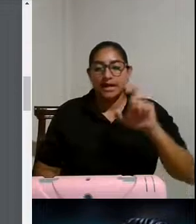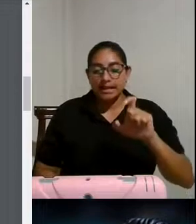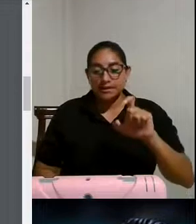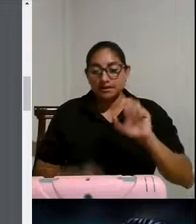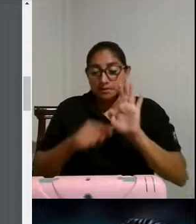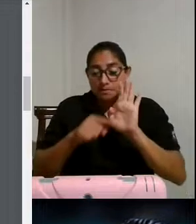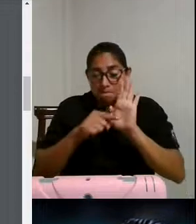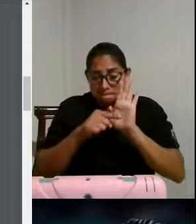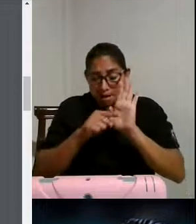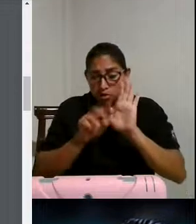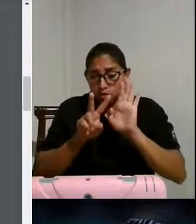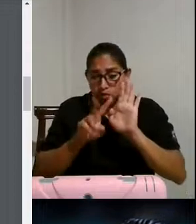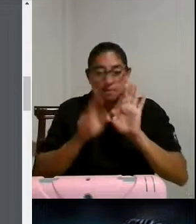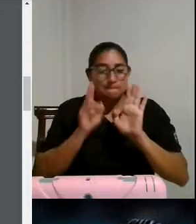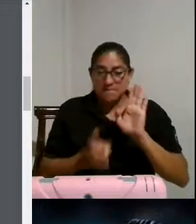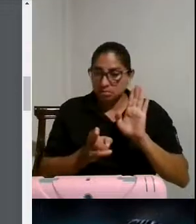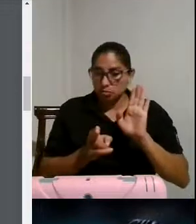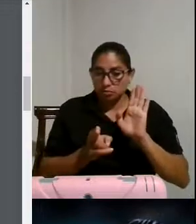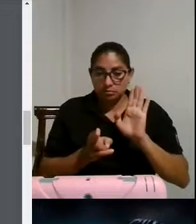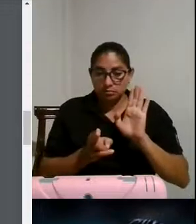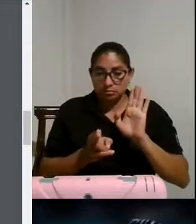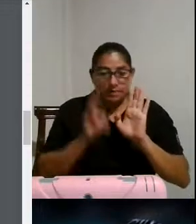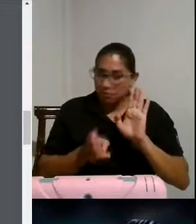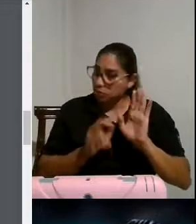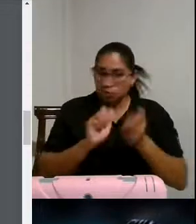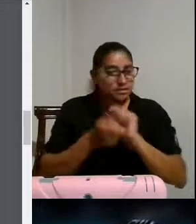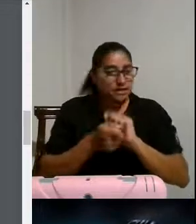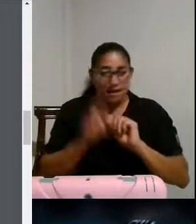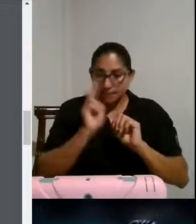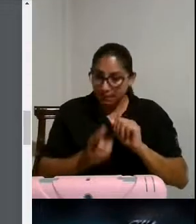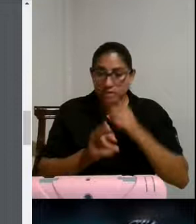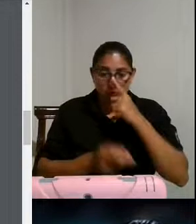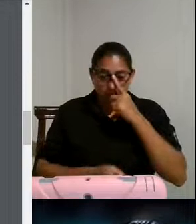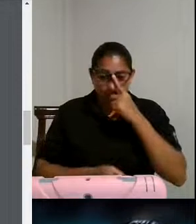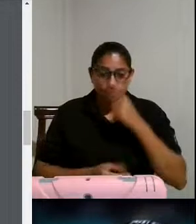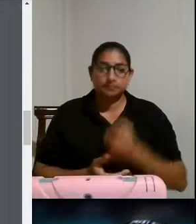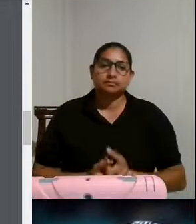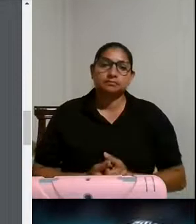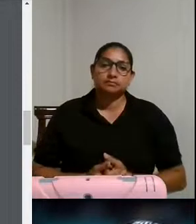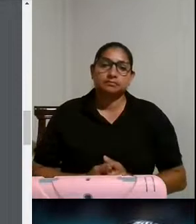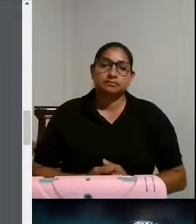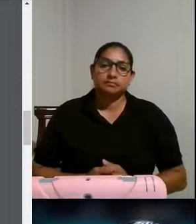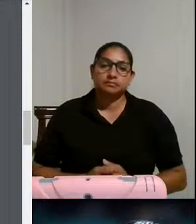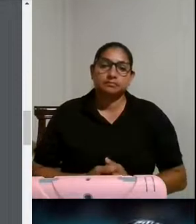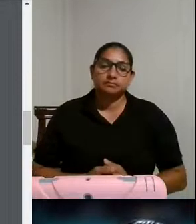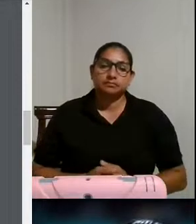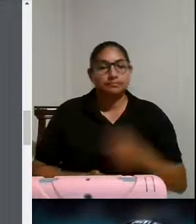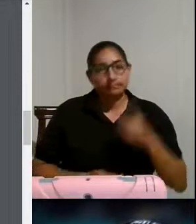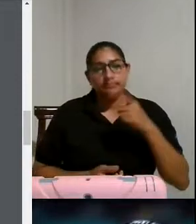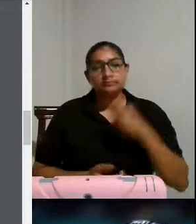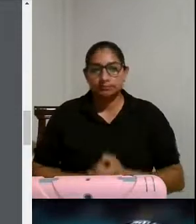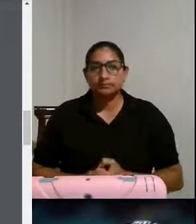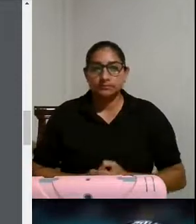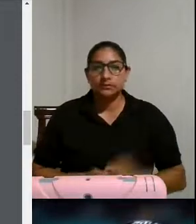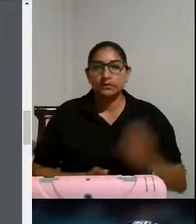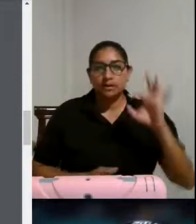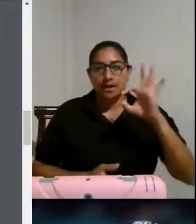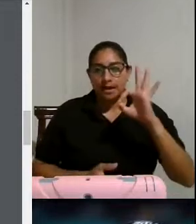así, x menos 2. Entonces solamente cambiamos f de x.